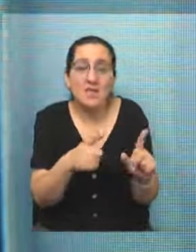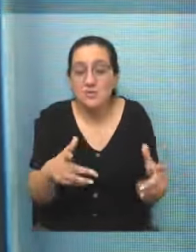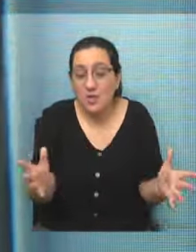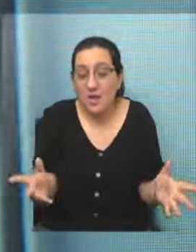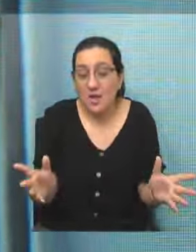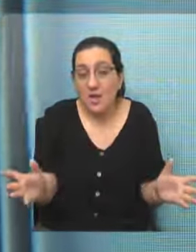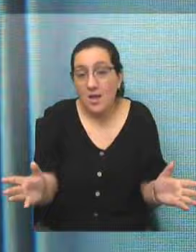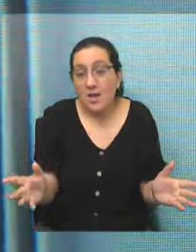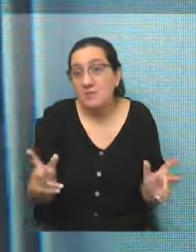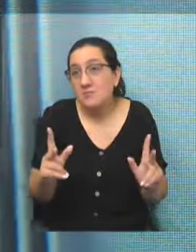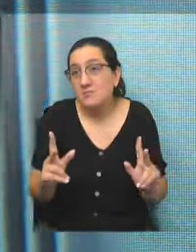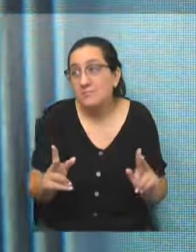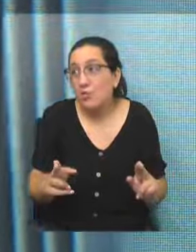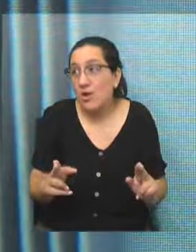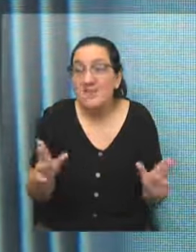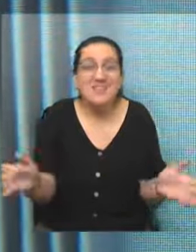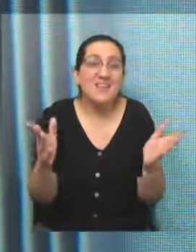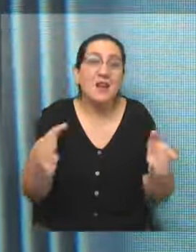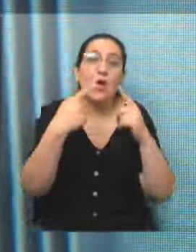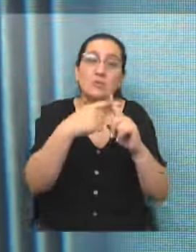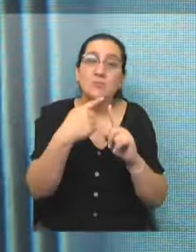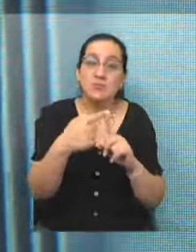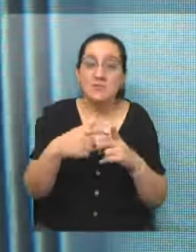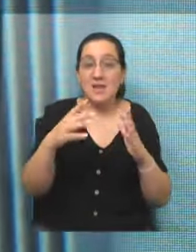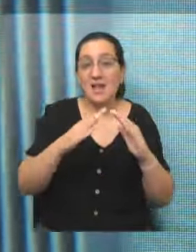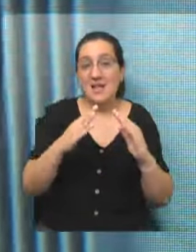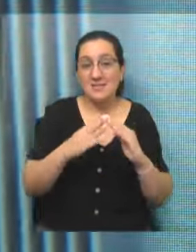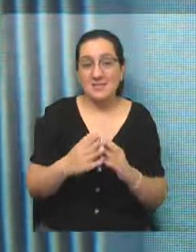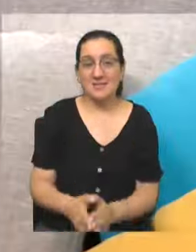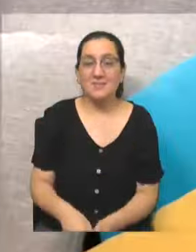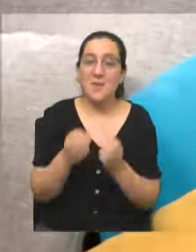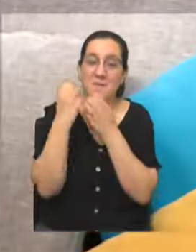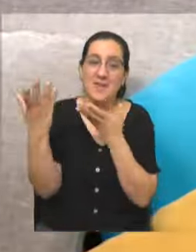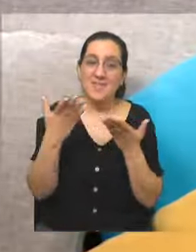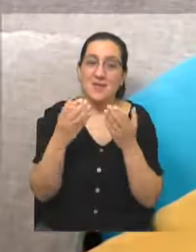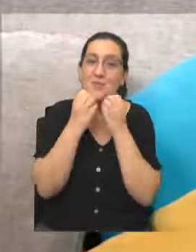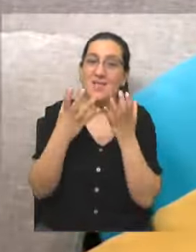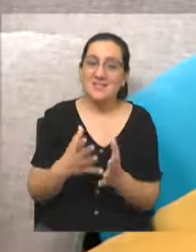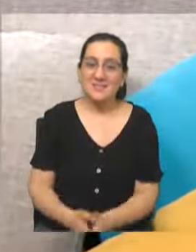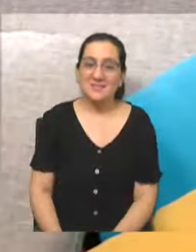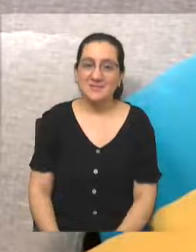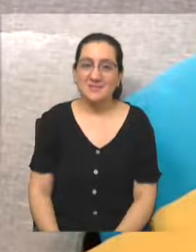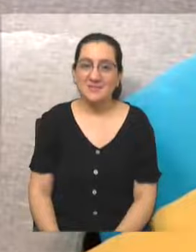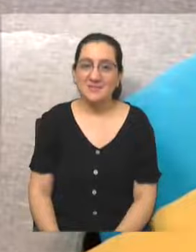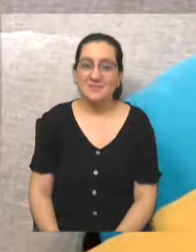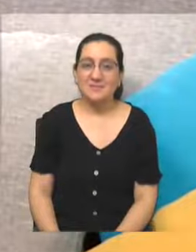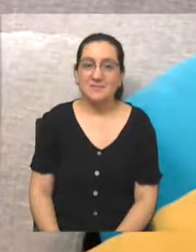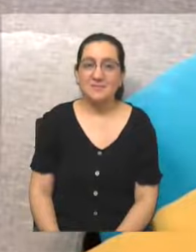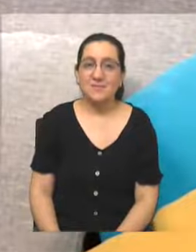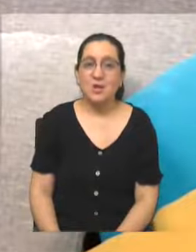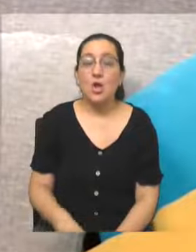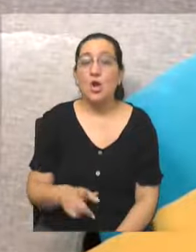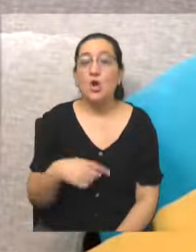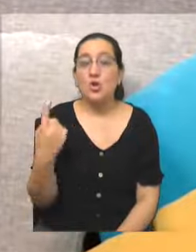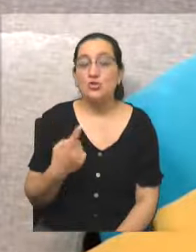muchos espacios en el hogar que no suelen estar en el resto del año. Bienvenida, Tati. ¿Cómo andan todos? Sí, buen exactamente. Día. Más que simpatías, es lo que